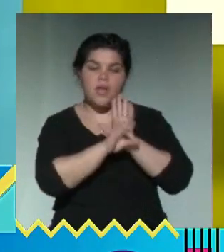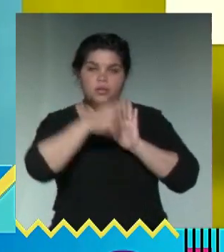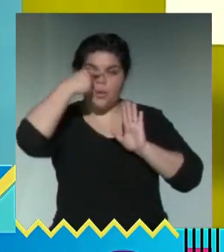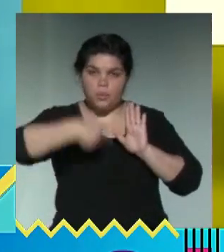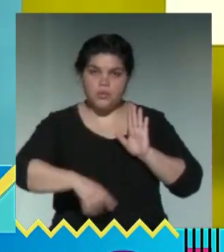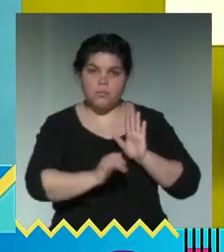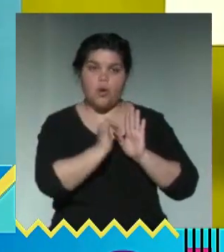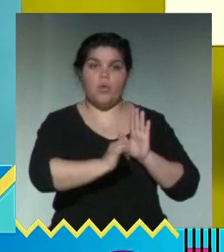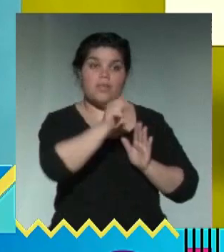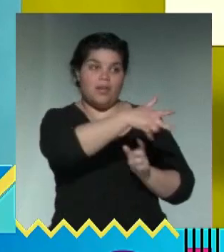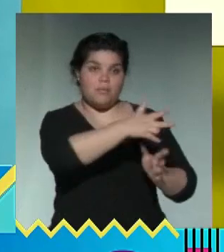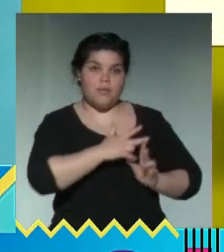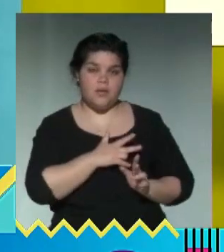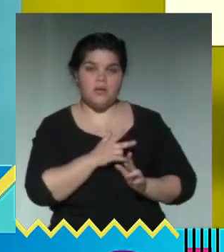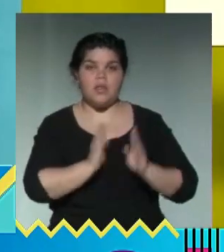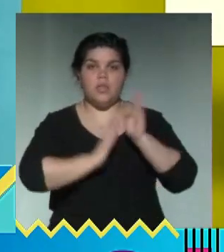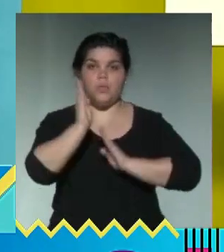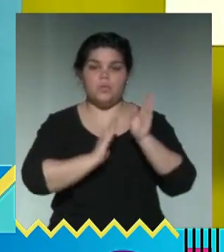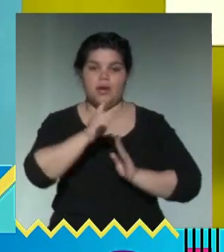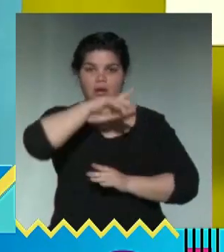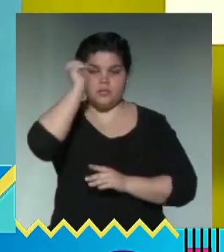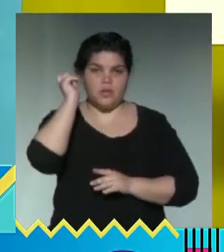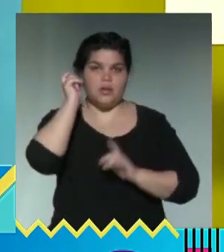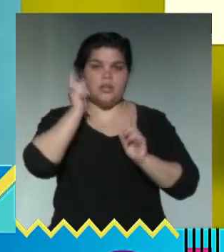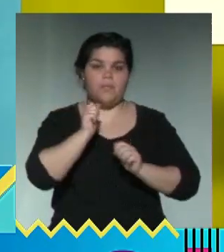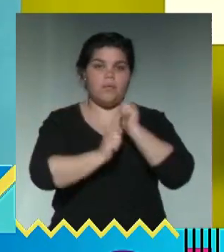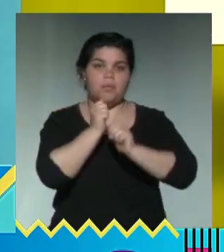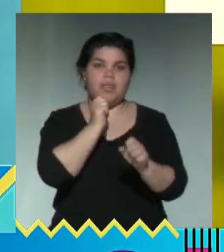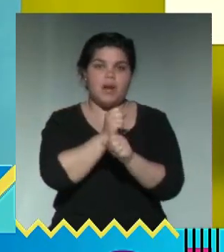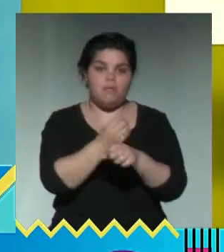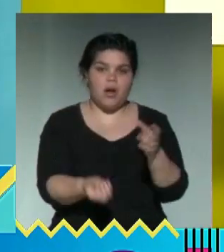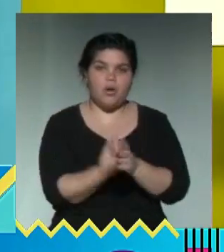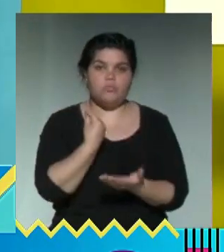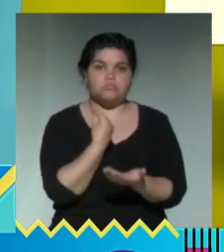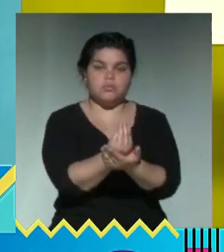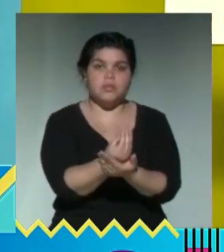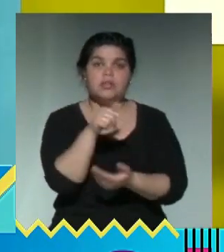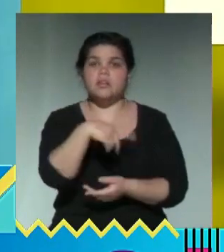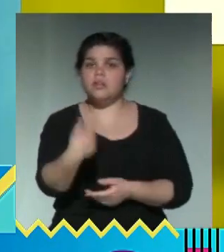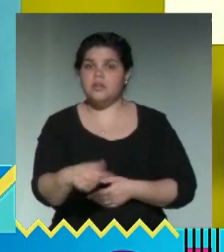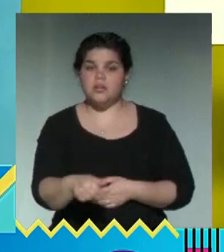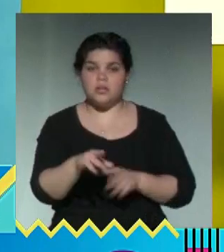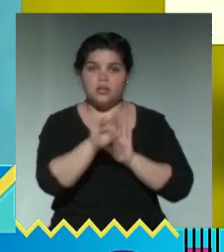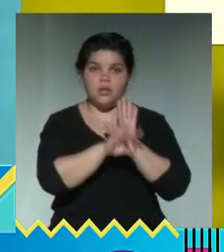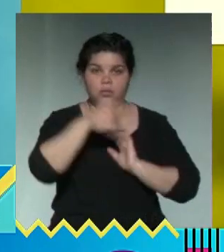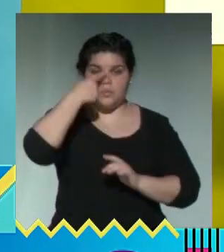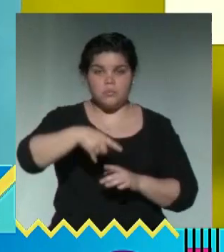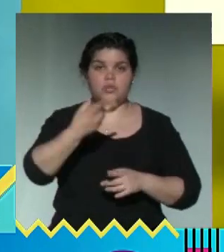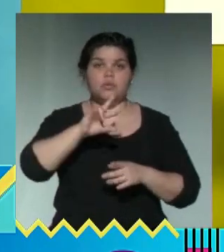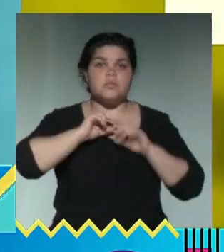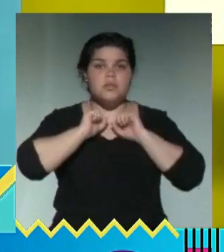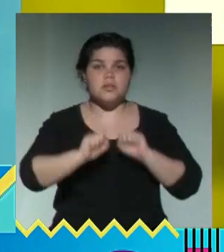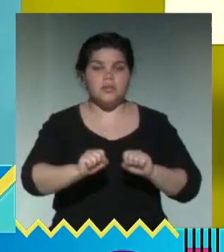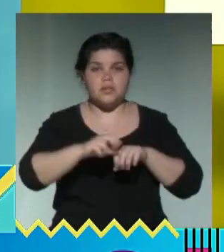decía Ana, que tiene que ver con la industria nacional y con la generación del empleo. Un último dato que tiene que ver justamente con la Subsecretaría de